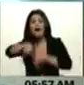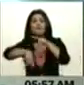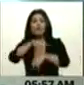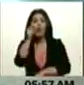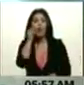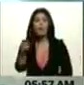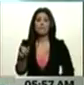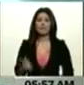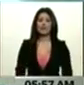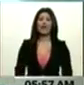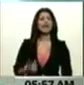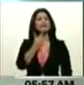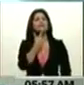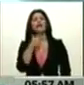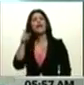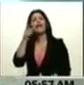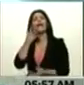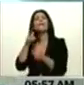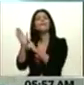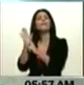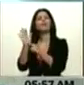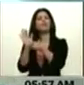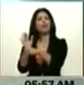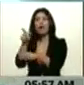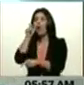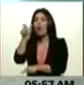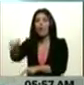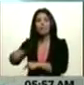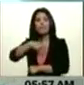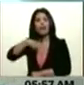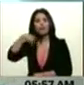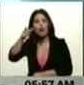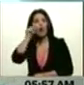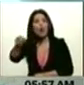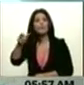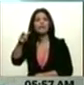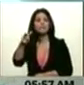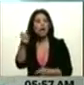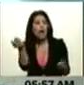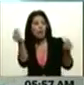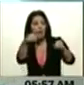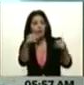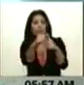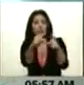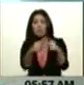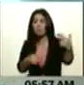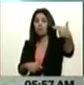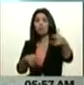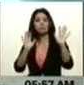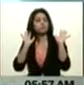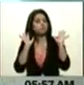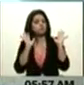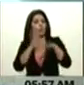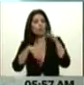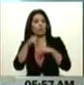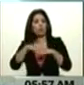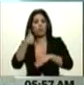a un delincuente que asesinaron por un tema de mafias sindicales los mismos ADECO.